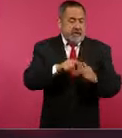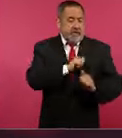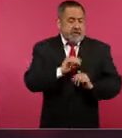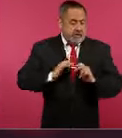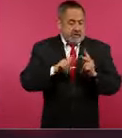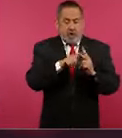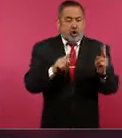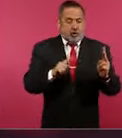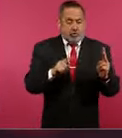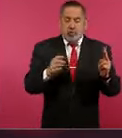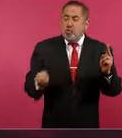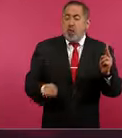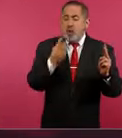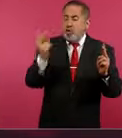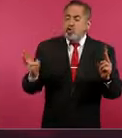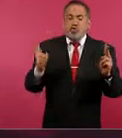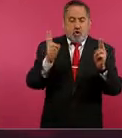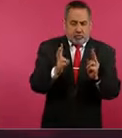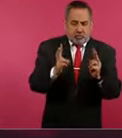lo mismo